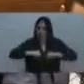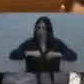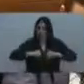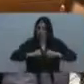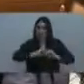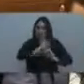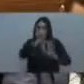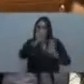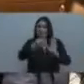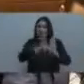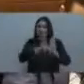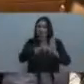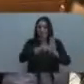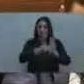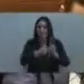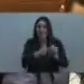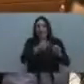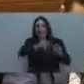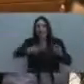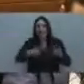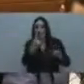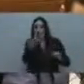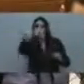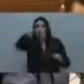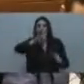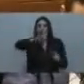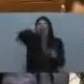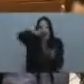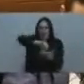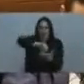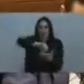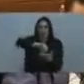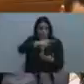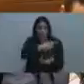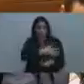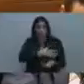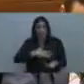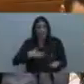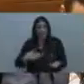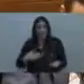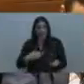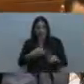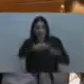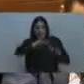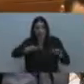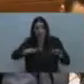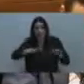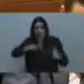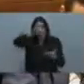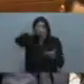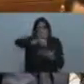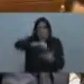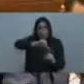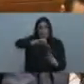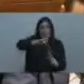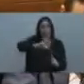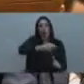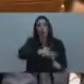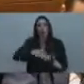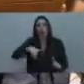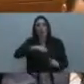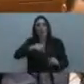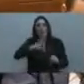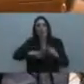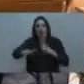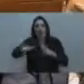la centralidad de la estación. Señora consejera, ¿usted quiere que la estación intermodal de Gijón esté en el centro de la ciudad o esté en el barrio de Moreda? Aclárelo, aunque